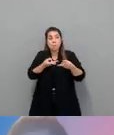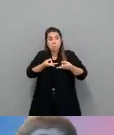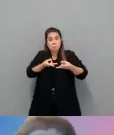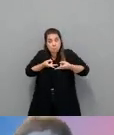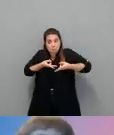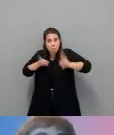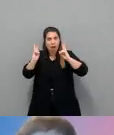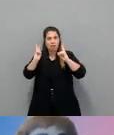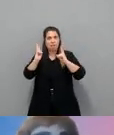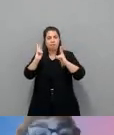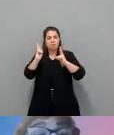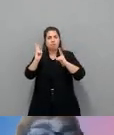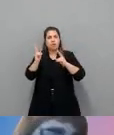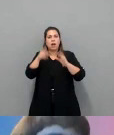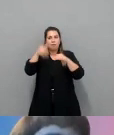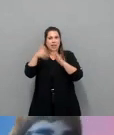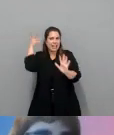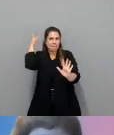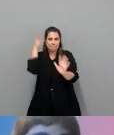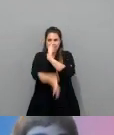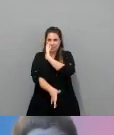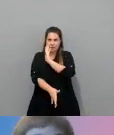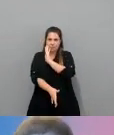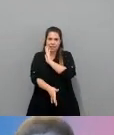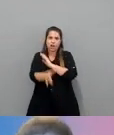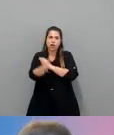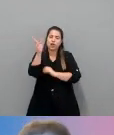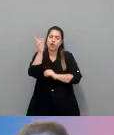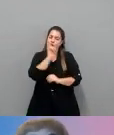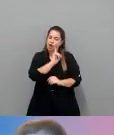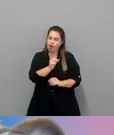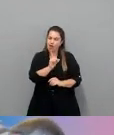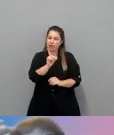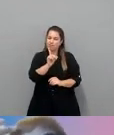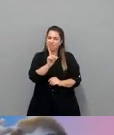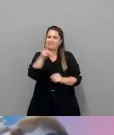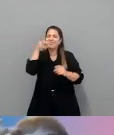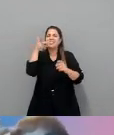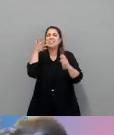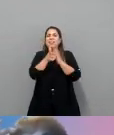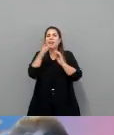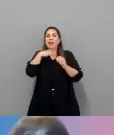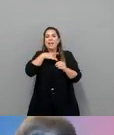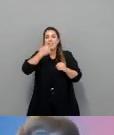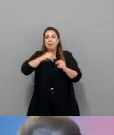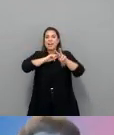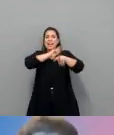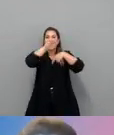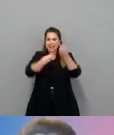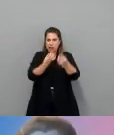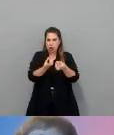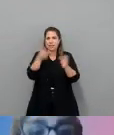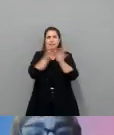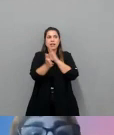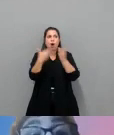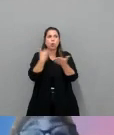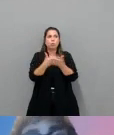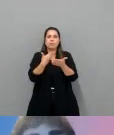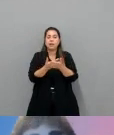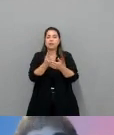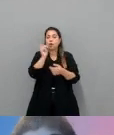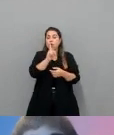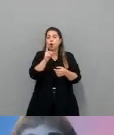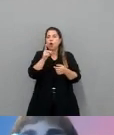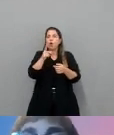y ya queda para toda la vida. No exactamente, ¿vale? Vamos a tenerla que renovar. Aquí no hablamos de justificaciones, aquí hablamos